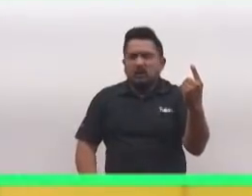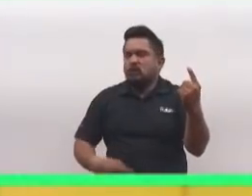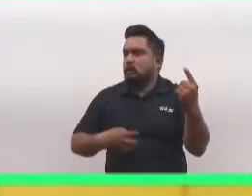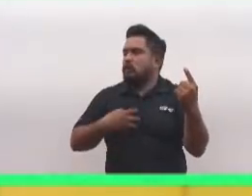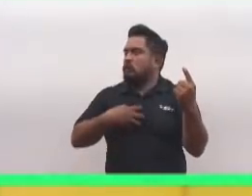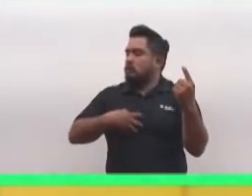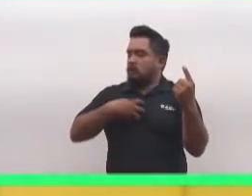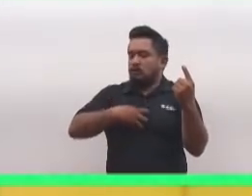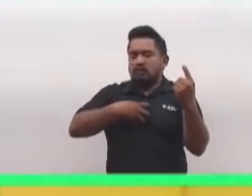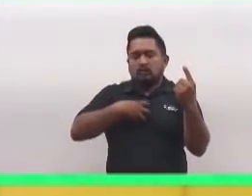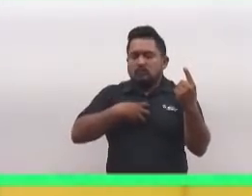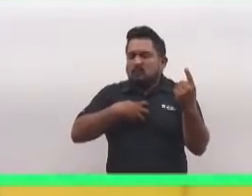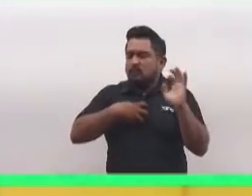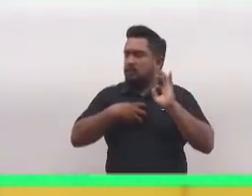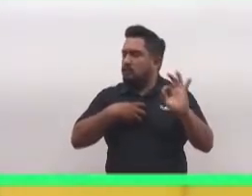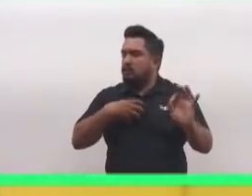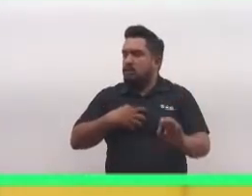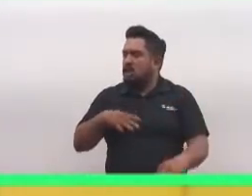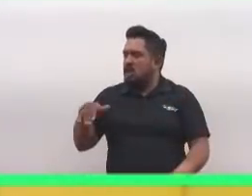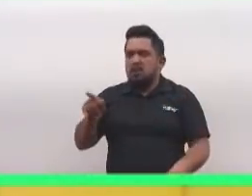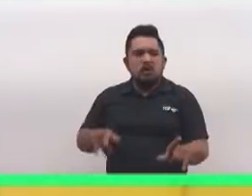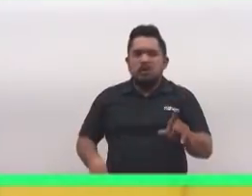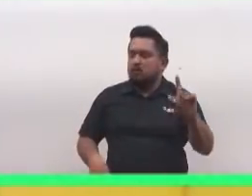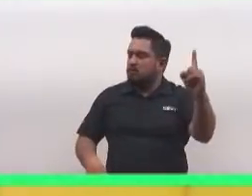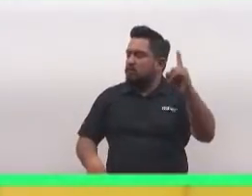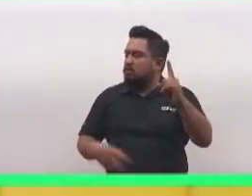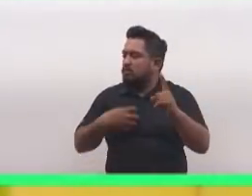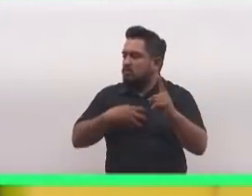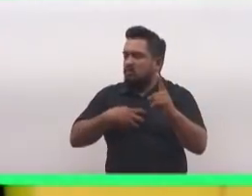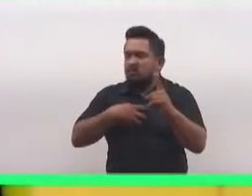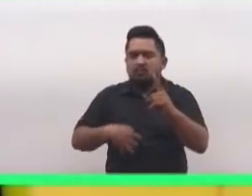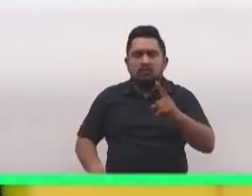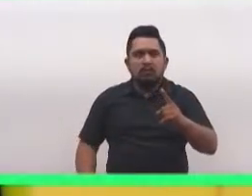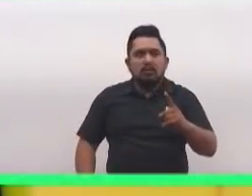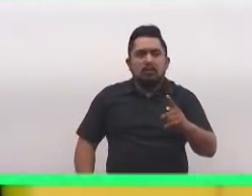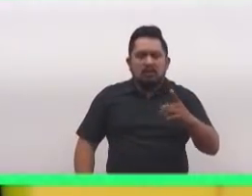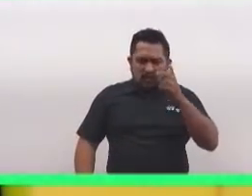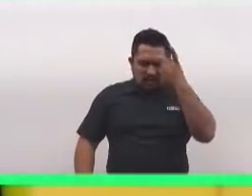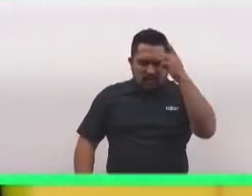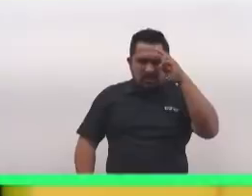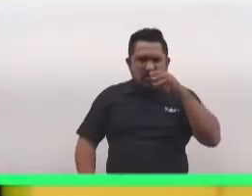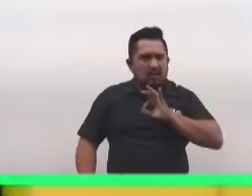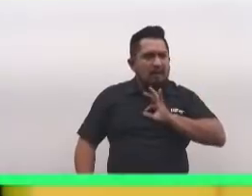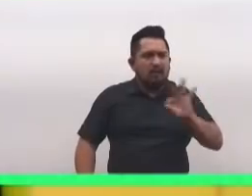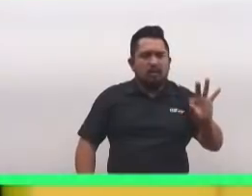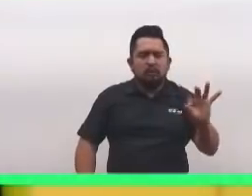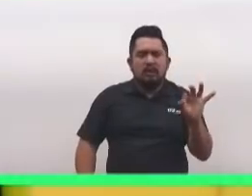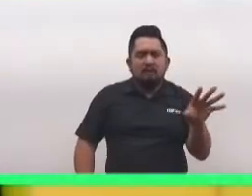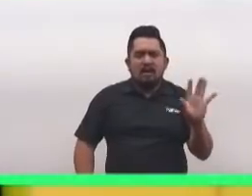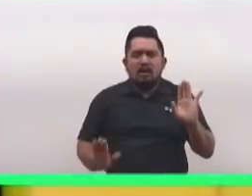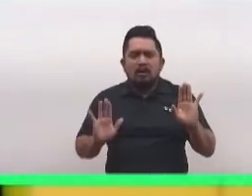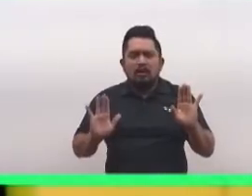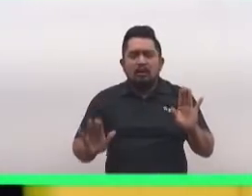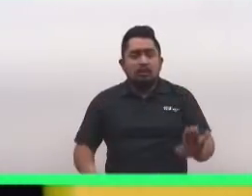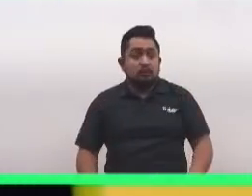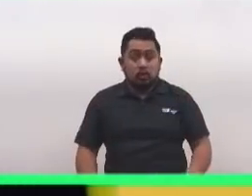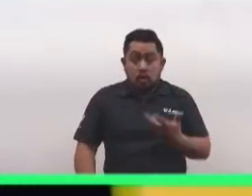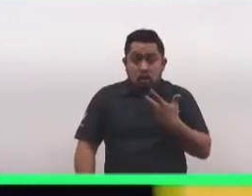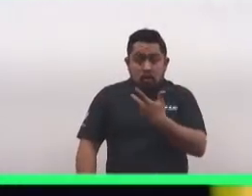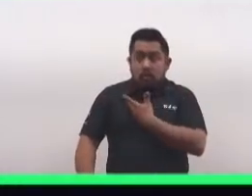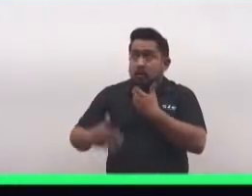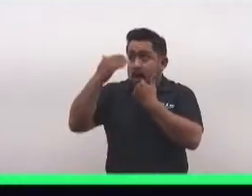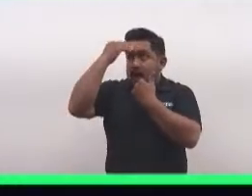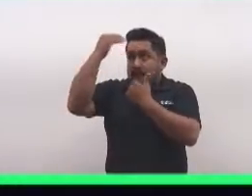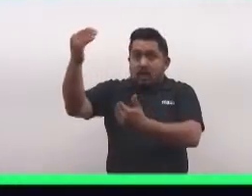tragar ya vino este que denota eso a partir y cuando nosotros no obedecemos a